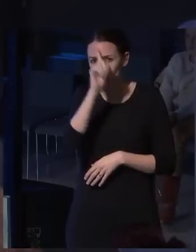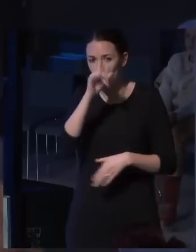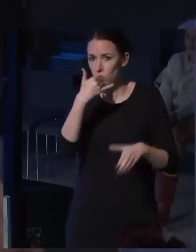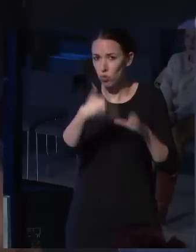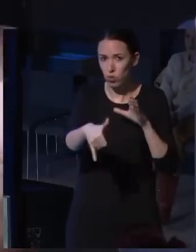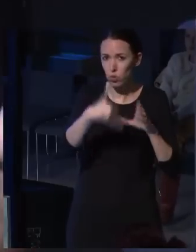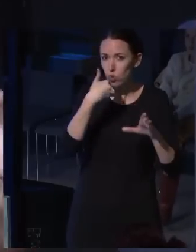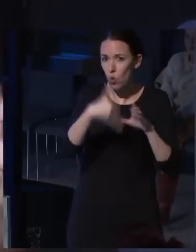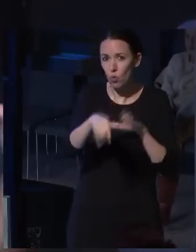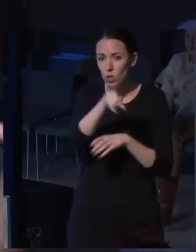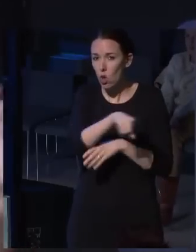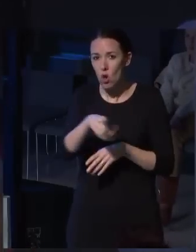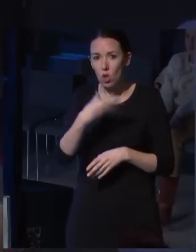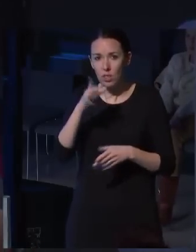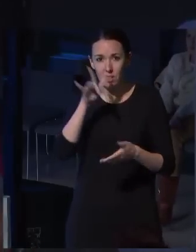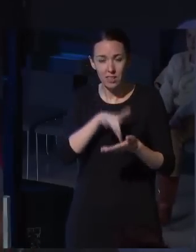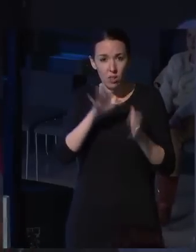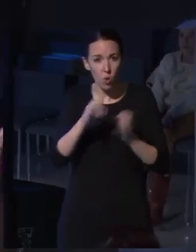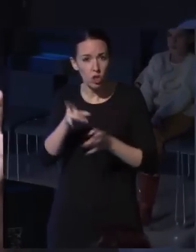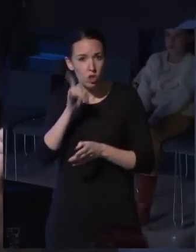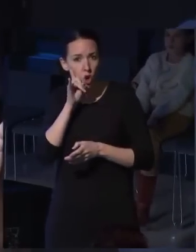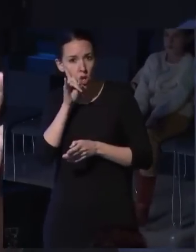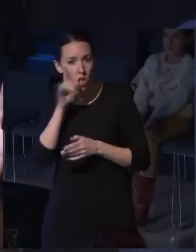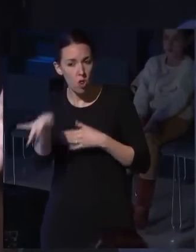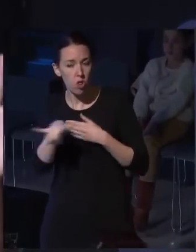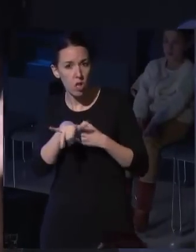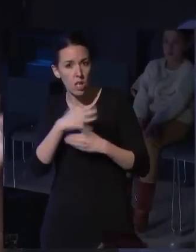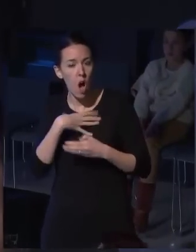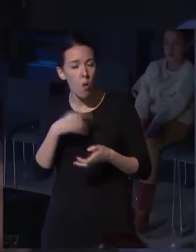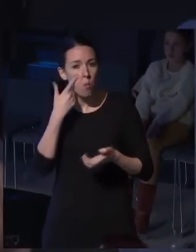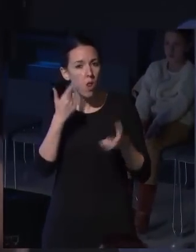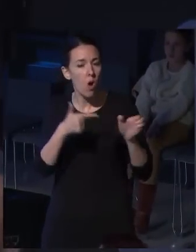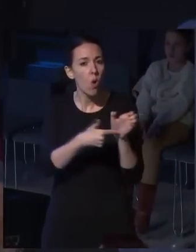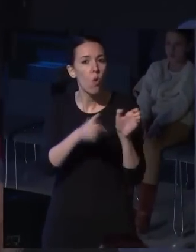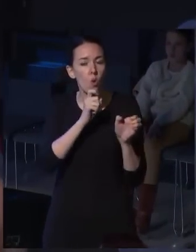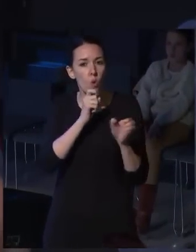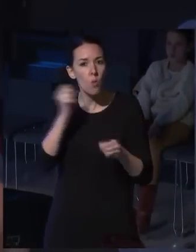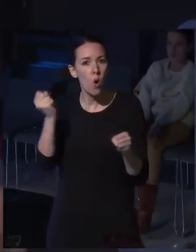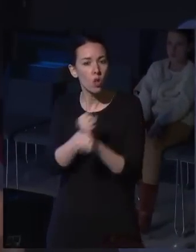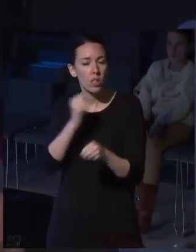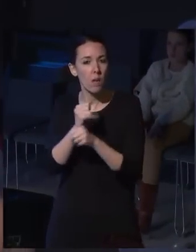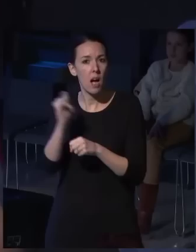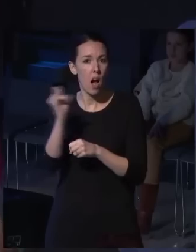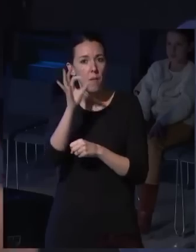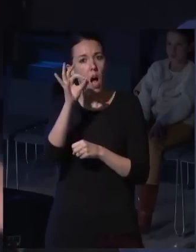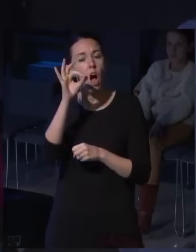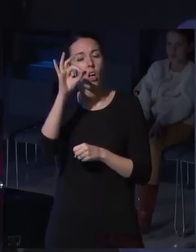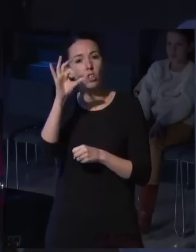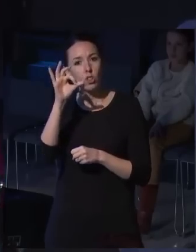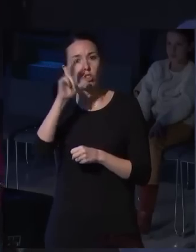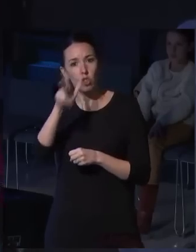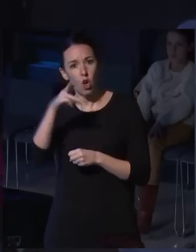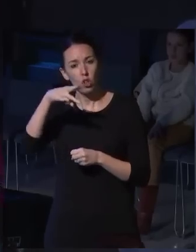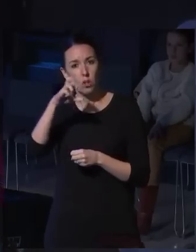YouTube, pero seguro si tenéis a alguien un poco freak de sonido cerca, os lo puede mostrar, que es, por ejemplo, cómo trabajaba George Martin con las pistas. Sabéis que